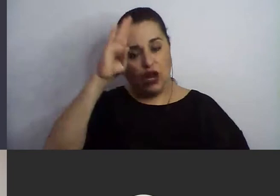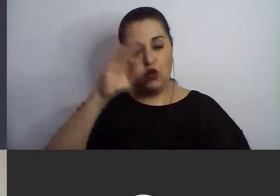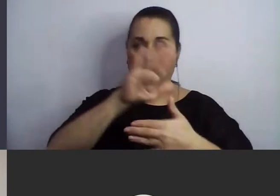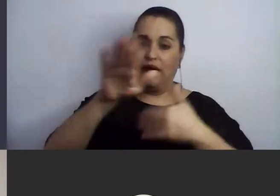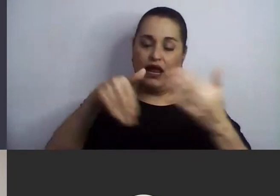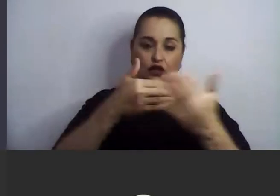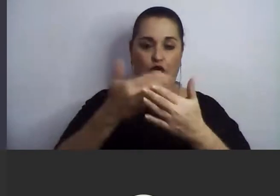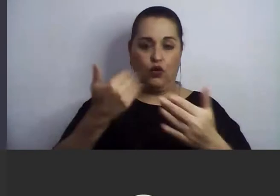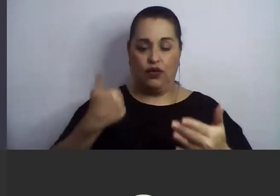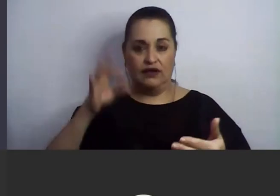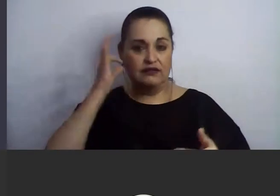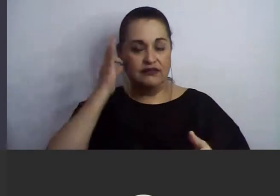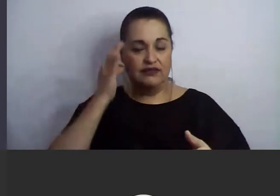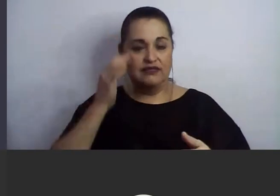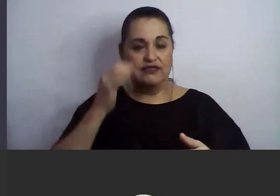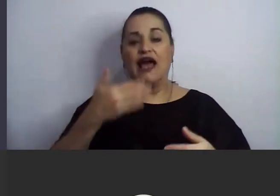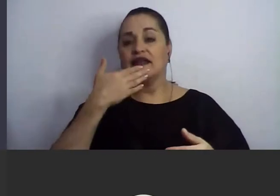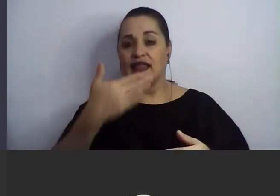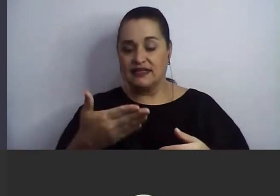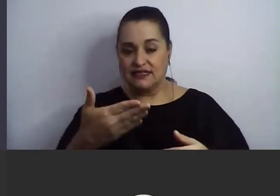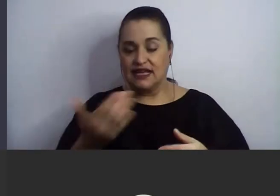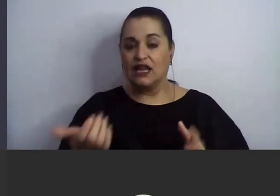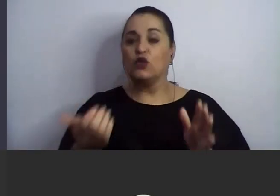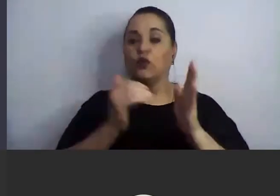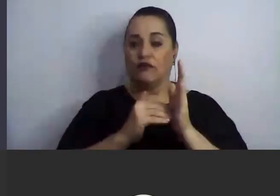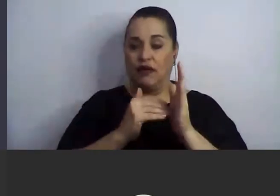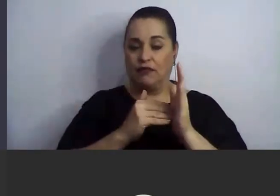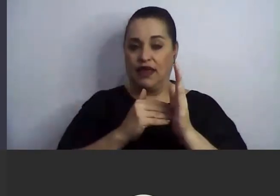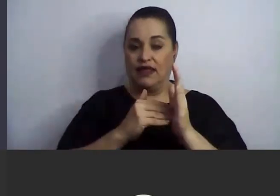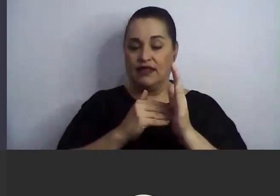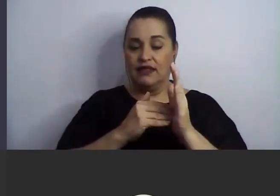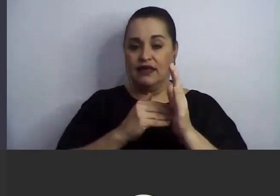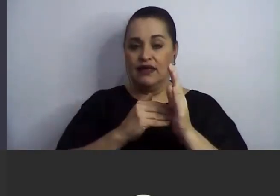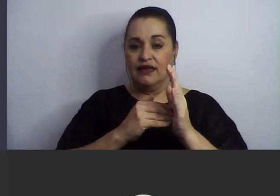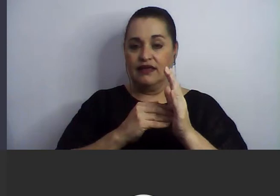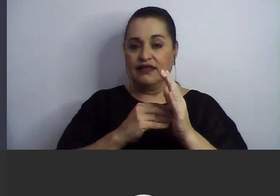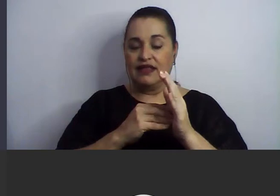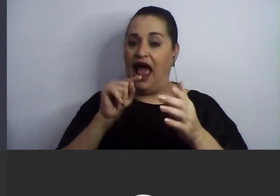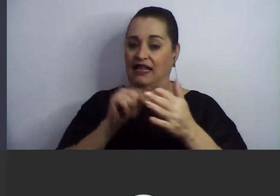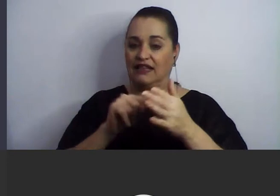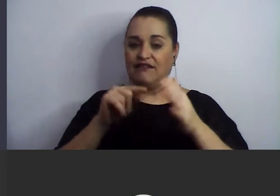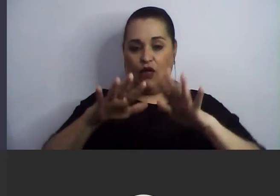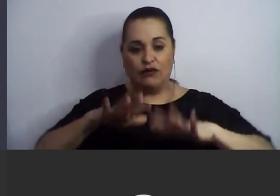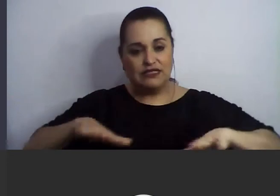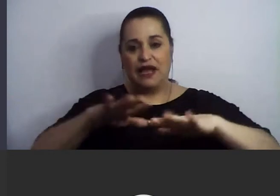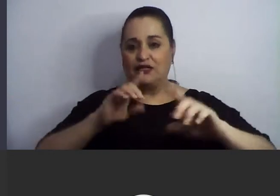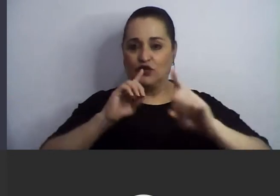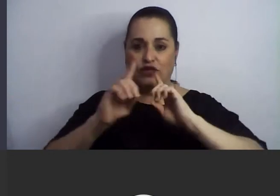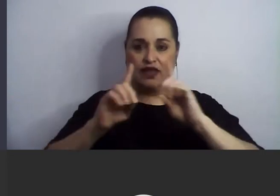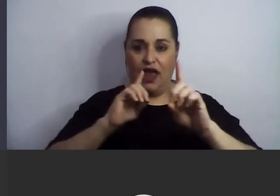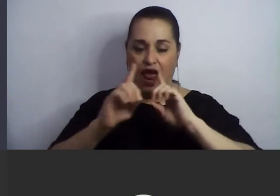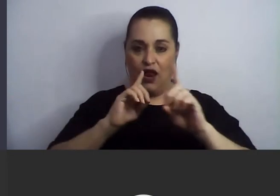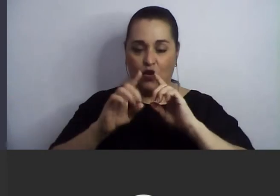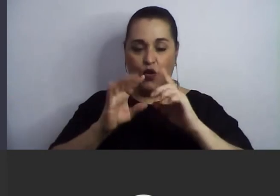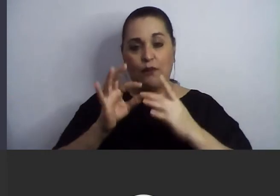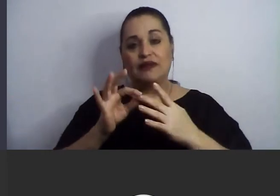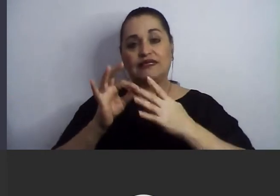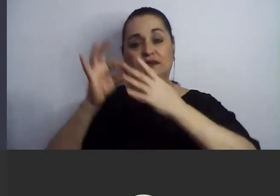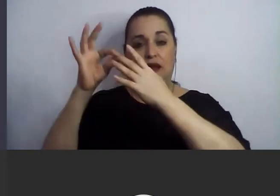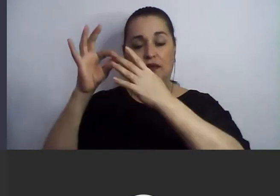y todos y agradecer que nuevamente se haya activado este espacio de diálogo principalmente